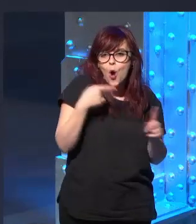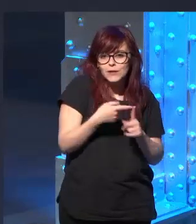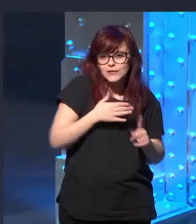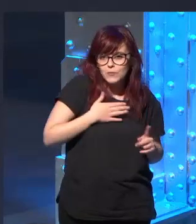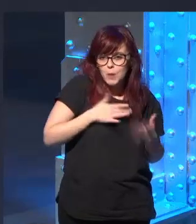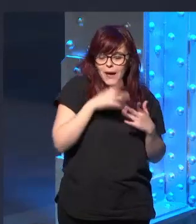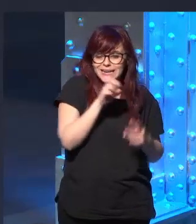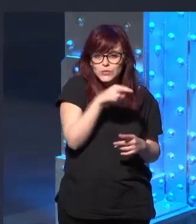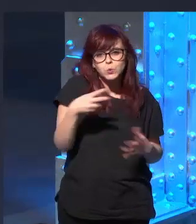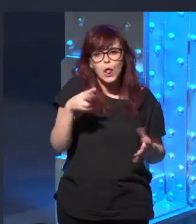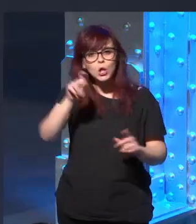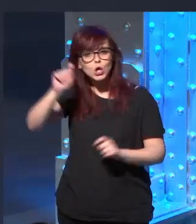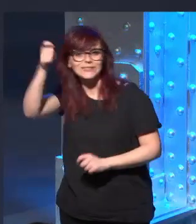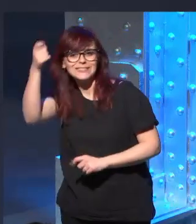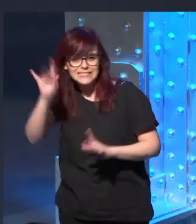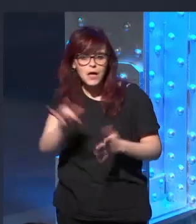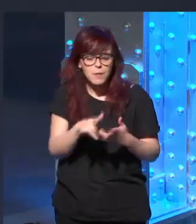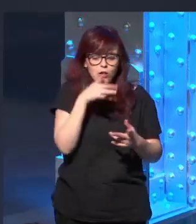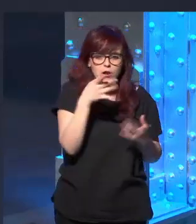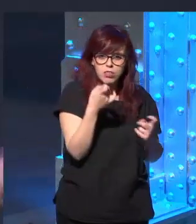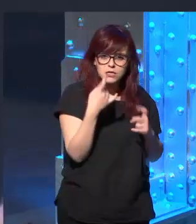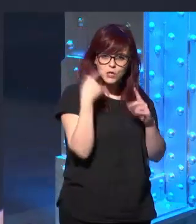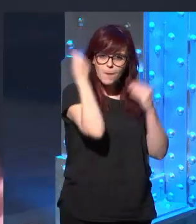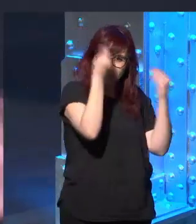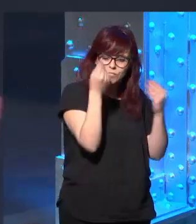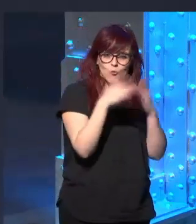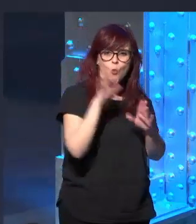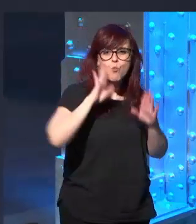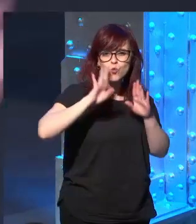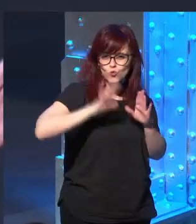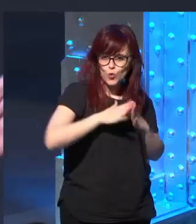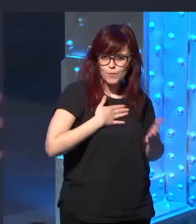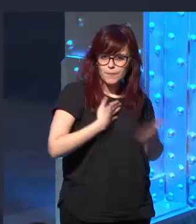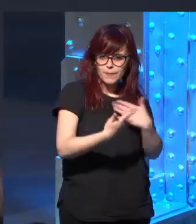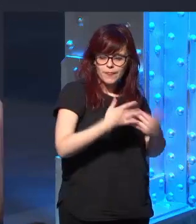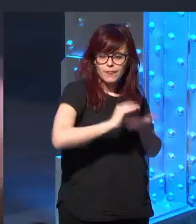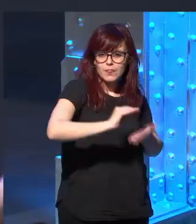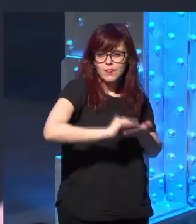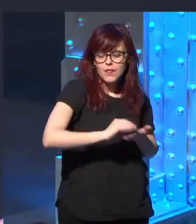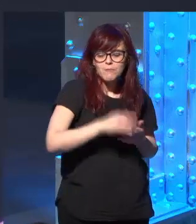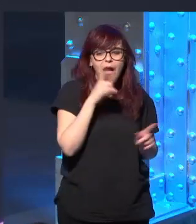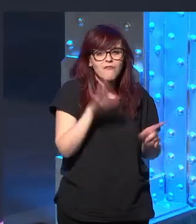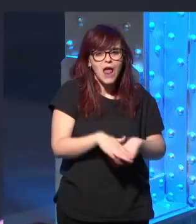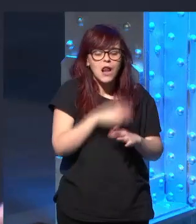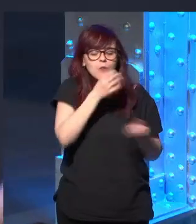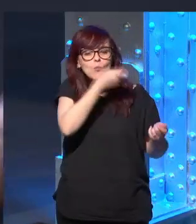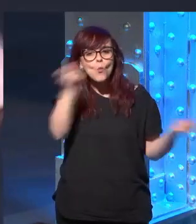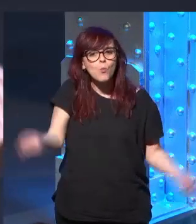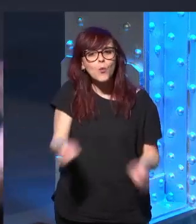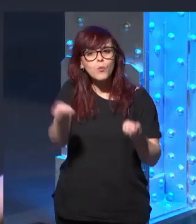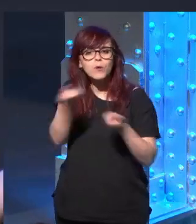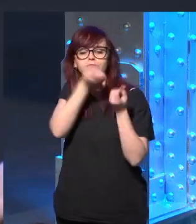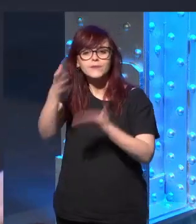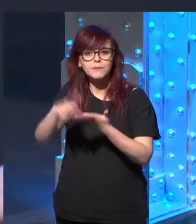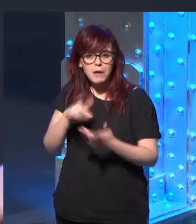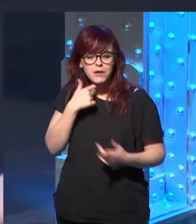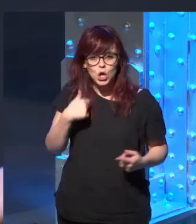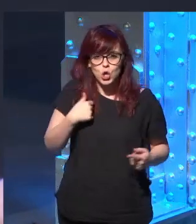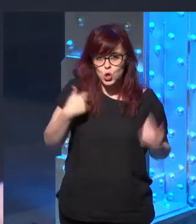conseguir un resultado, pero eso son los papeles en bruto, ¿no? Es todo eso que no va a salir a ninguna parte. También es verdad que yo